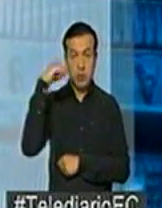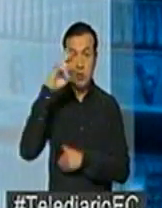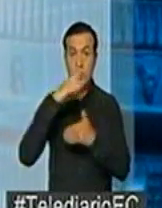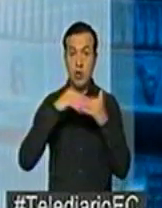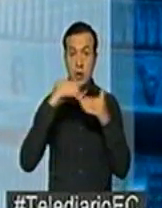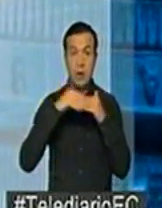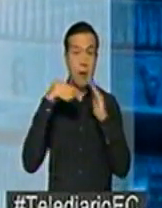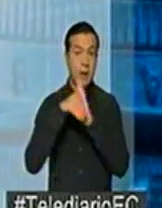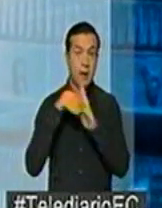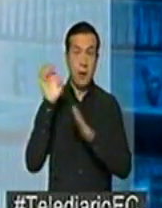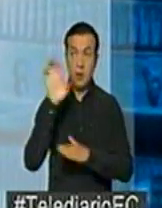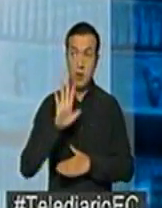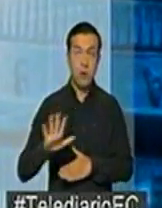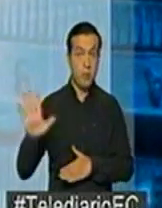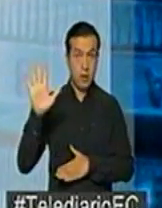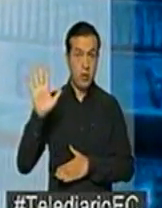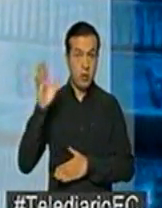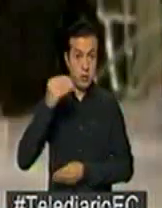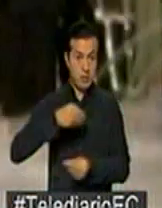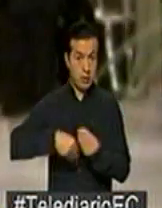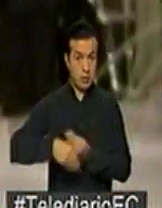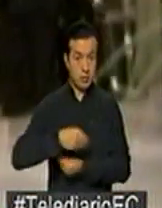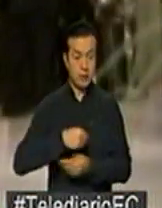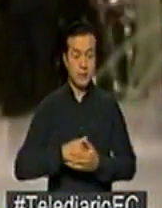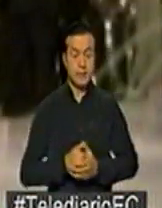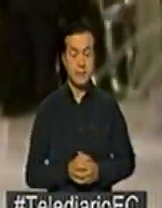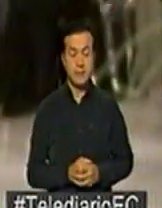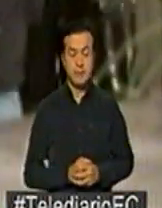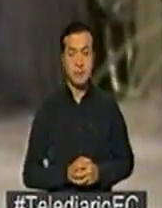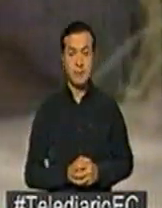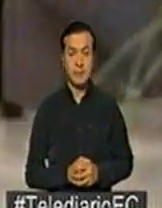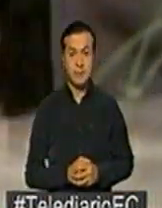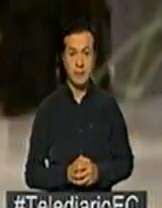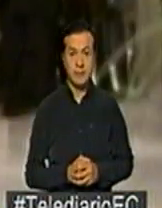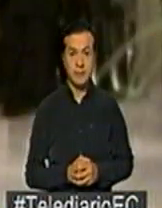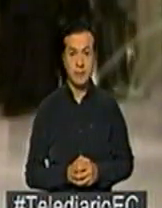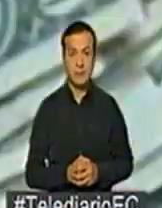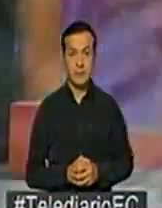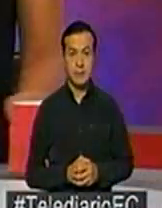dólares del Banco Europeo de Inversiones. Verónica Rivadeneira, Medios Públicos.